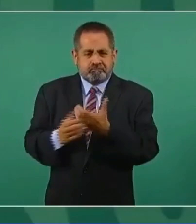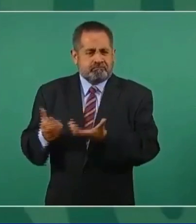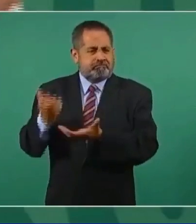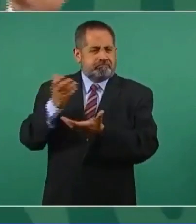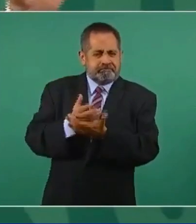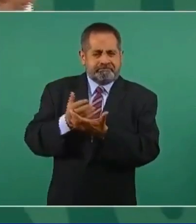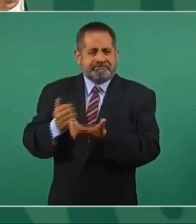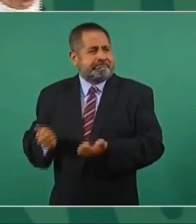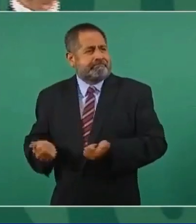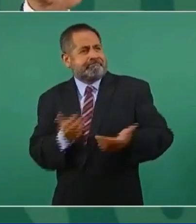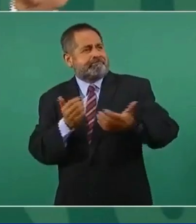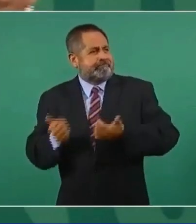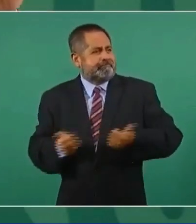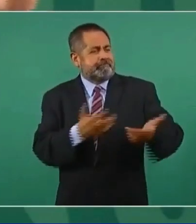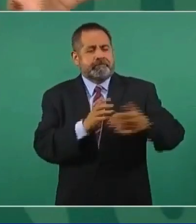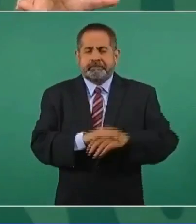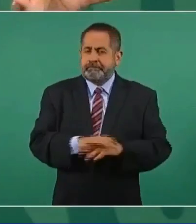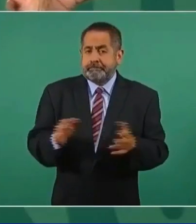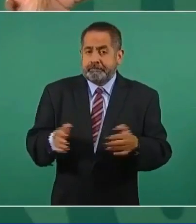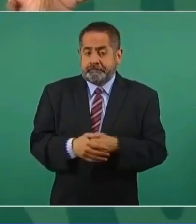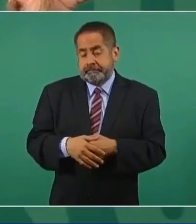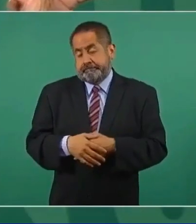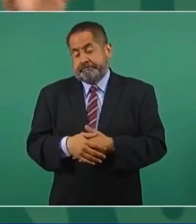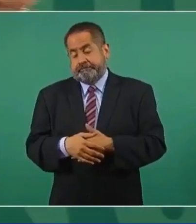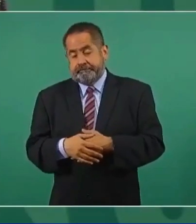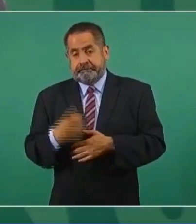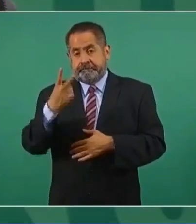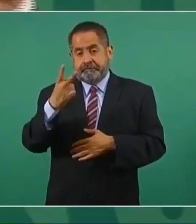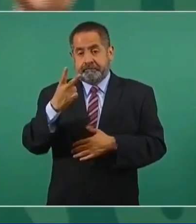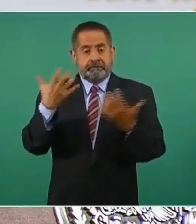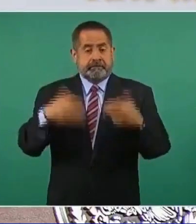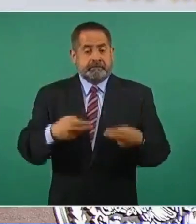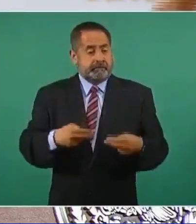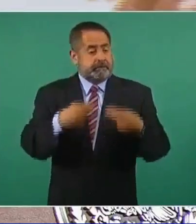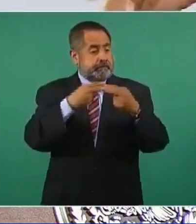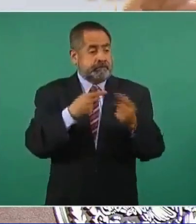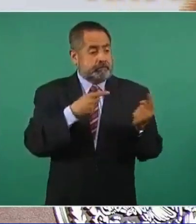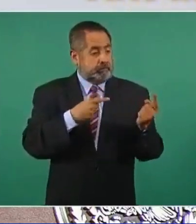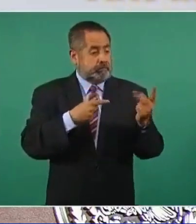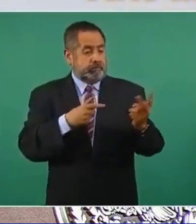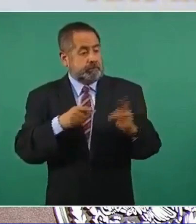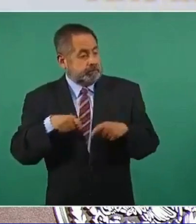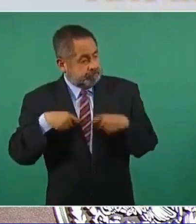Y a dos grandes empresas se les concesionan